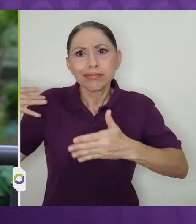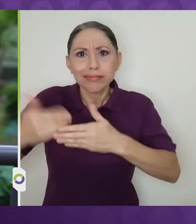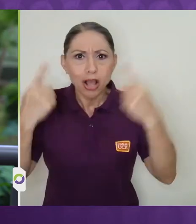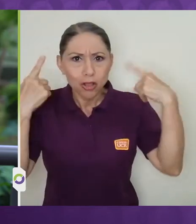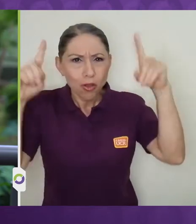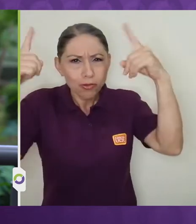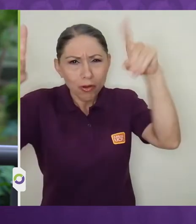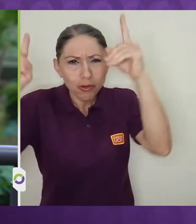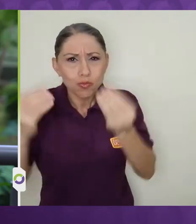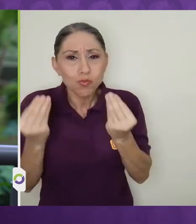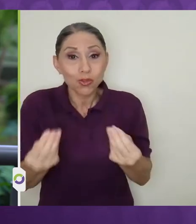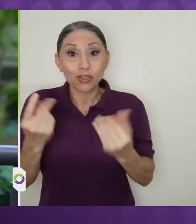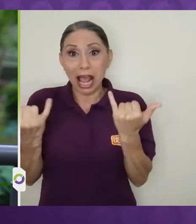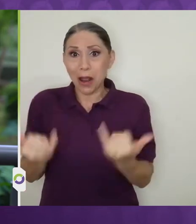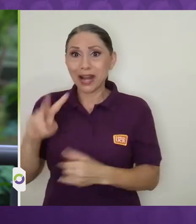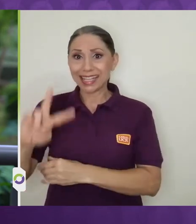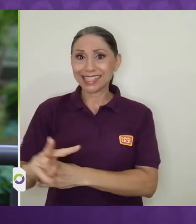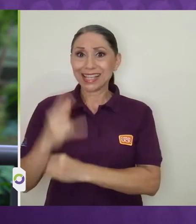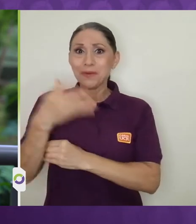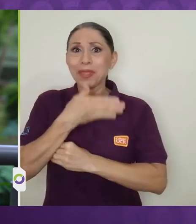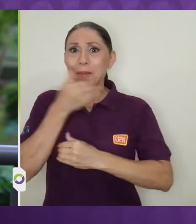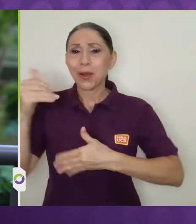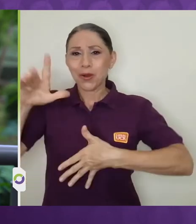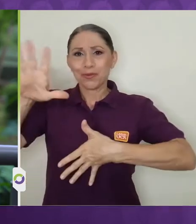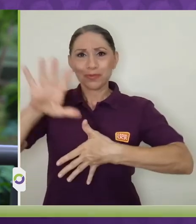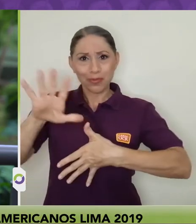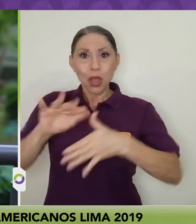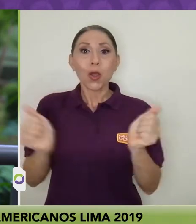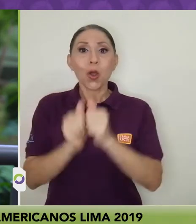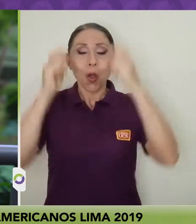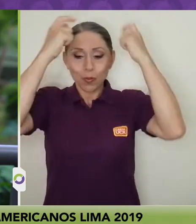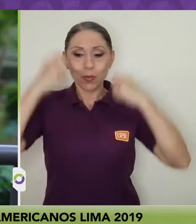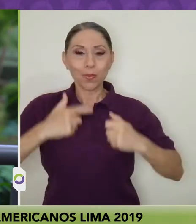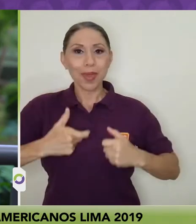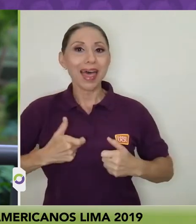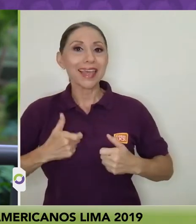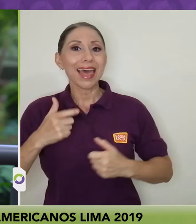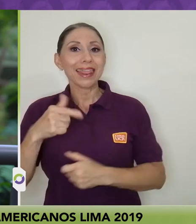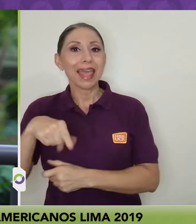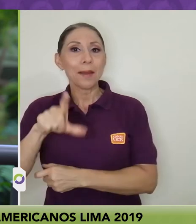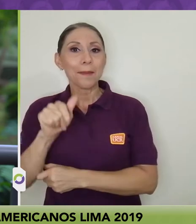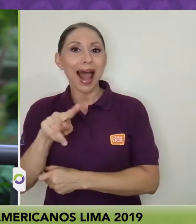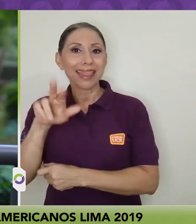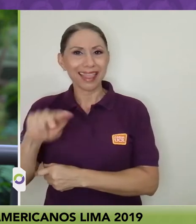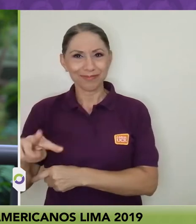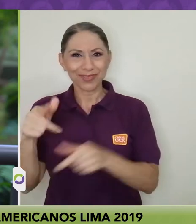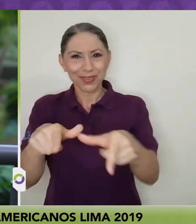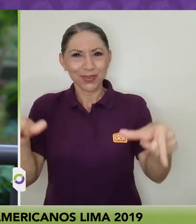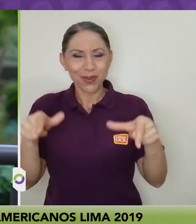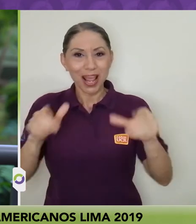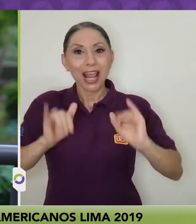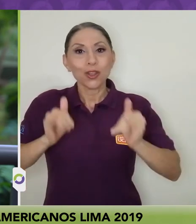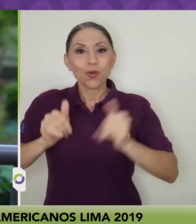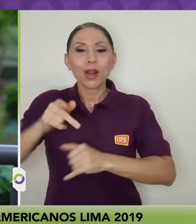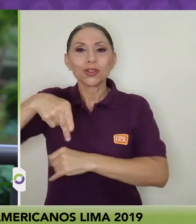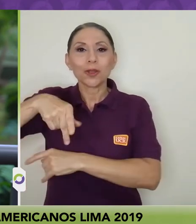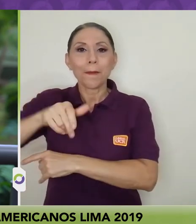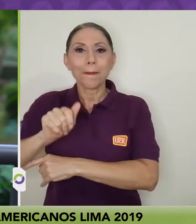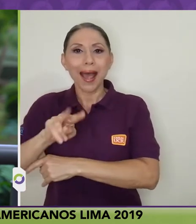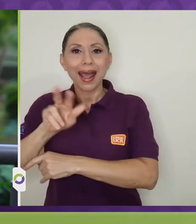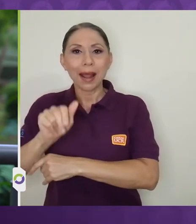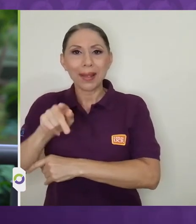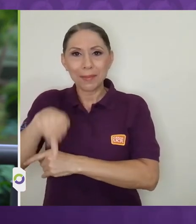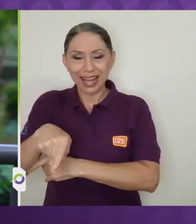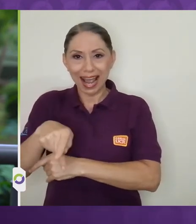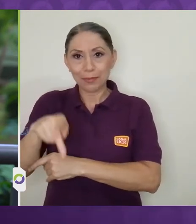múltiples logros como convertirse en la segunda mejor del continente, consiguiendo medalla de plata para Costa Rica en los Juegos Parapanamericanos de